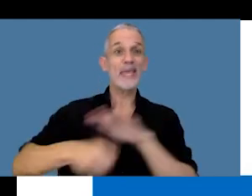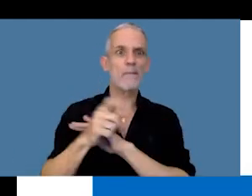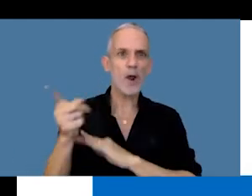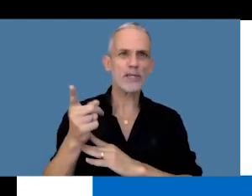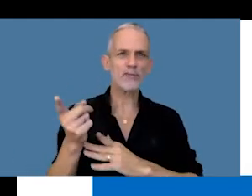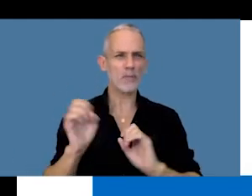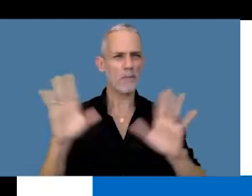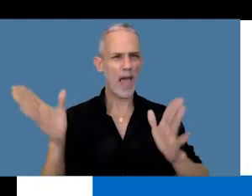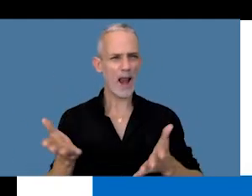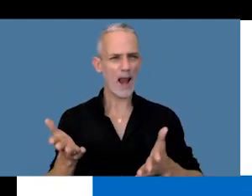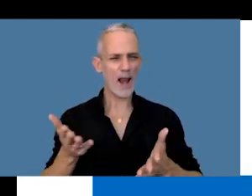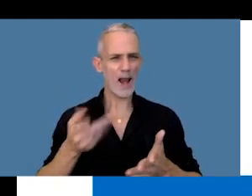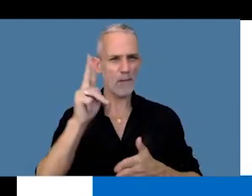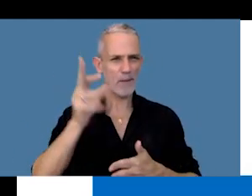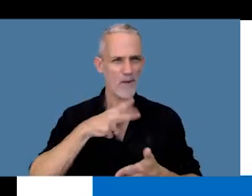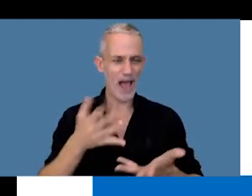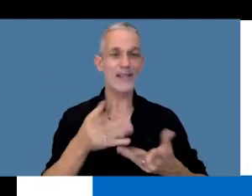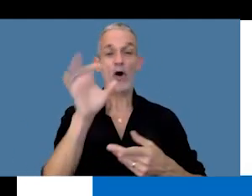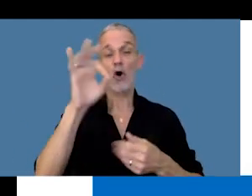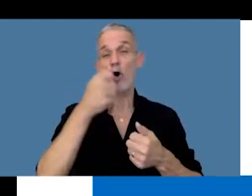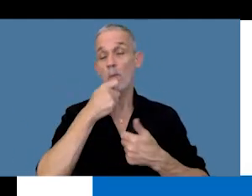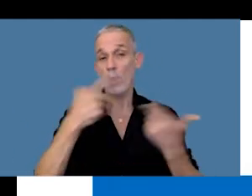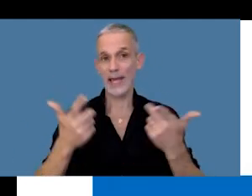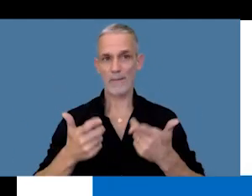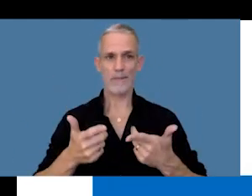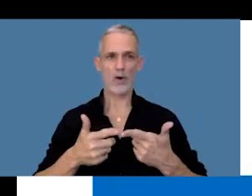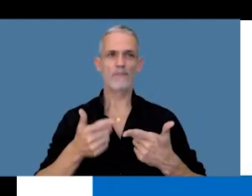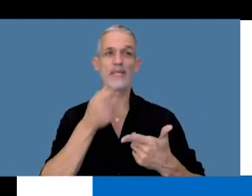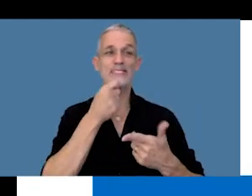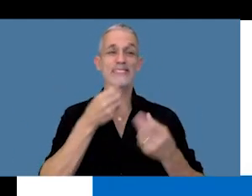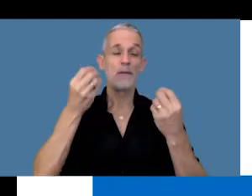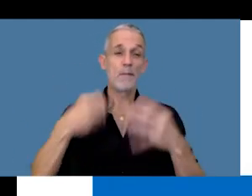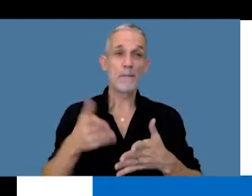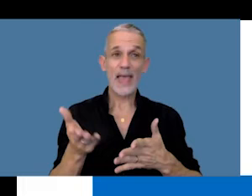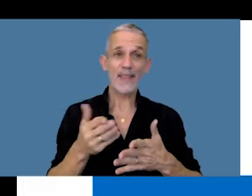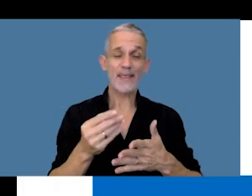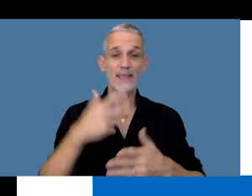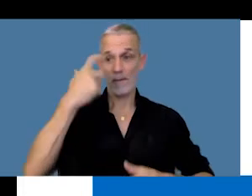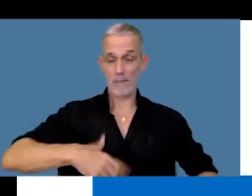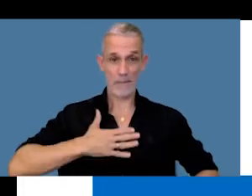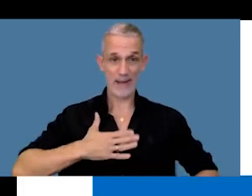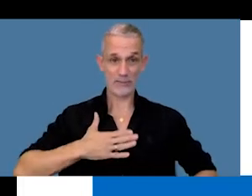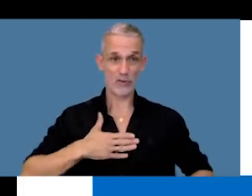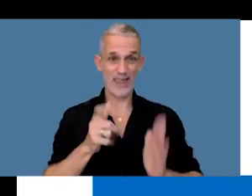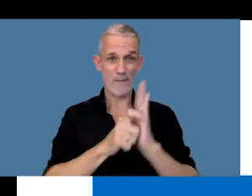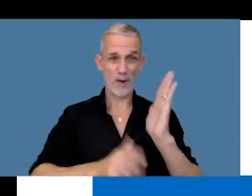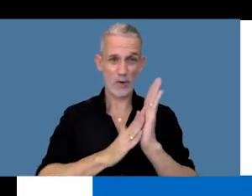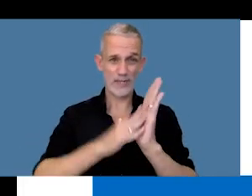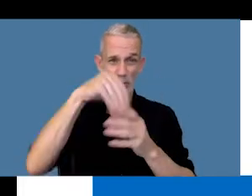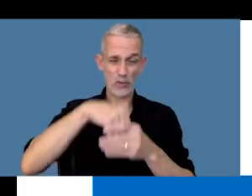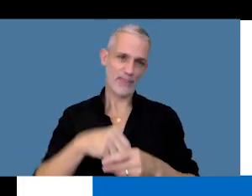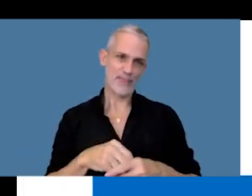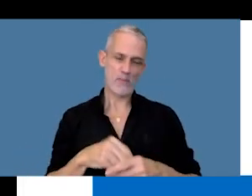debidas, por supuesto. El caso que, bueno, pierda la condición de sujeto del régimen, ¿no? Por